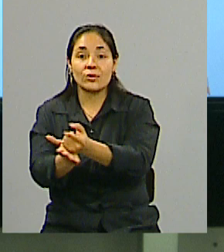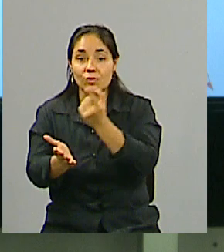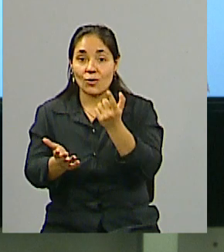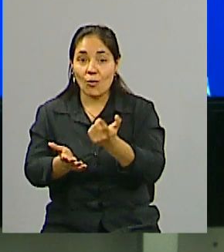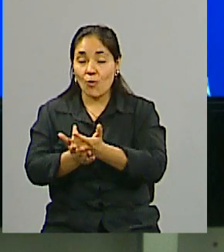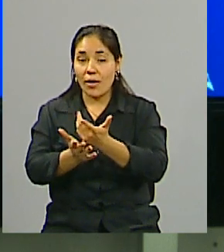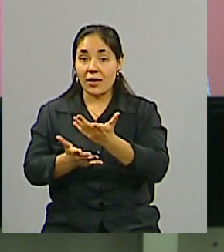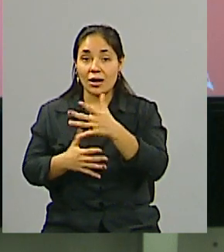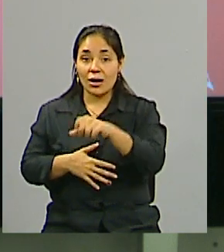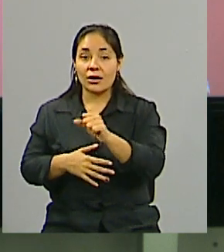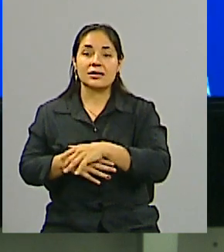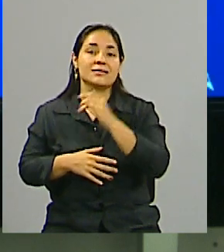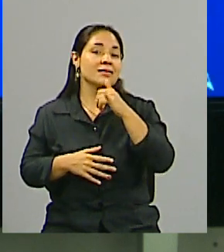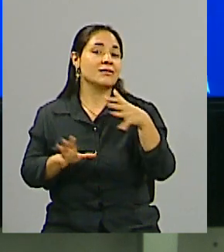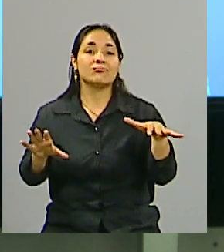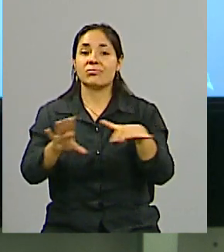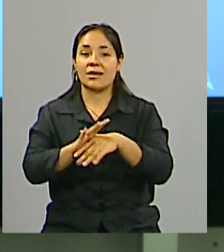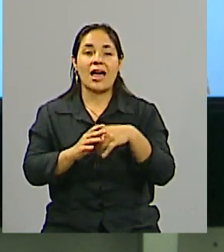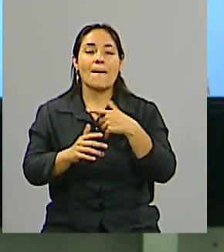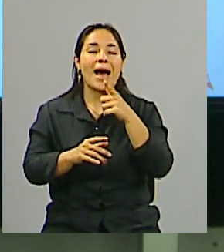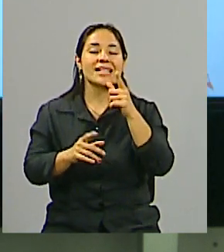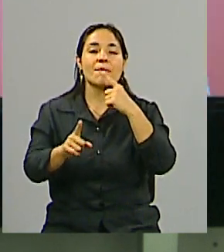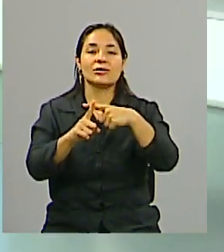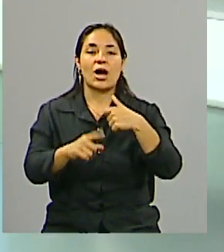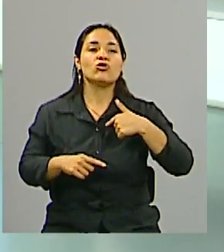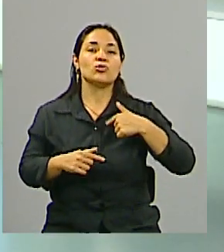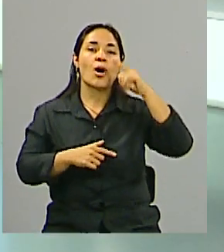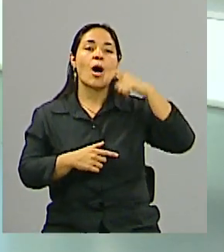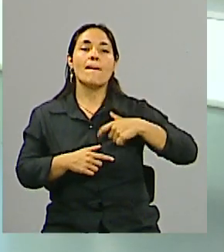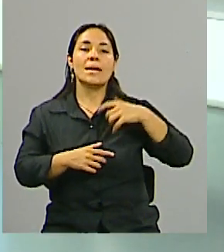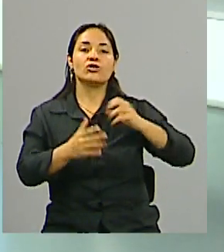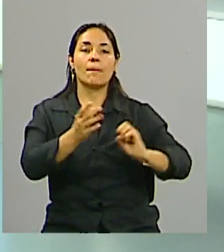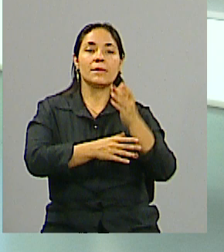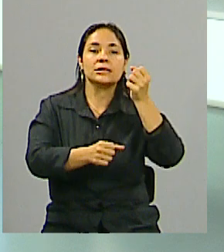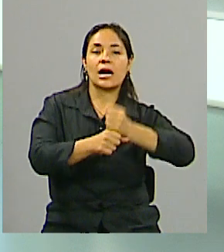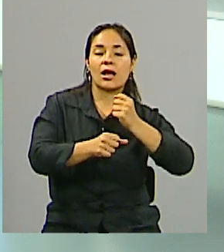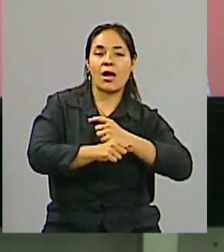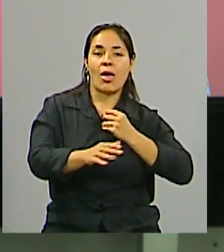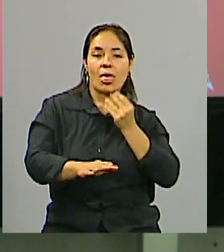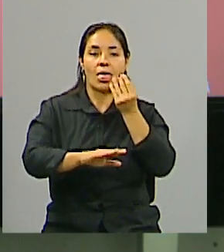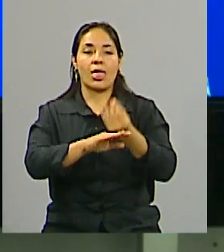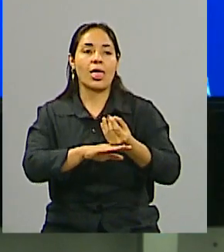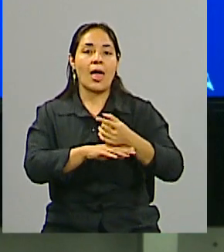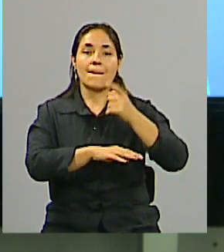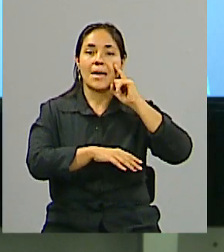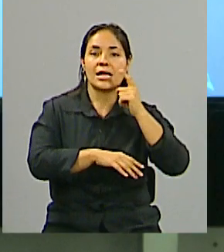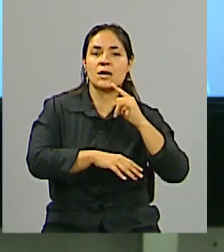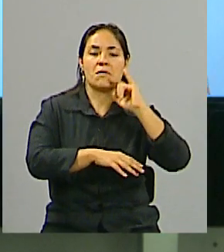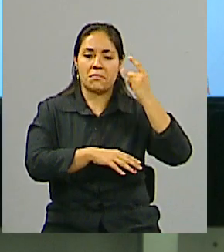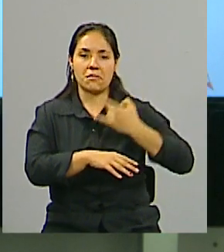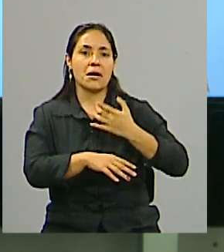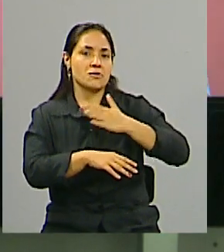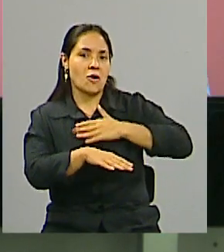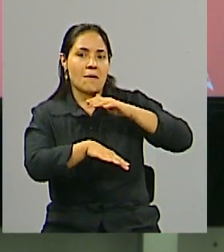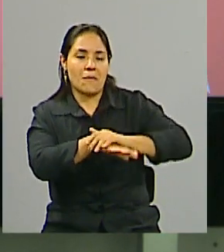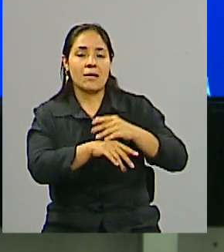connotación positiva. Soy emprendedor, claro, asumo los riesgos, proactivo, pero a la hora de sacar cuentas de lo que estoy